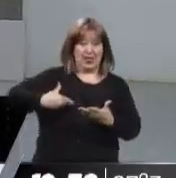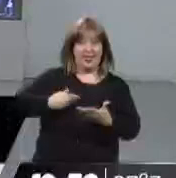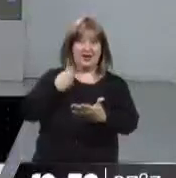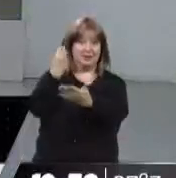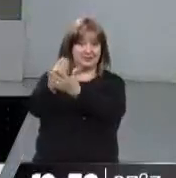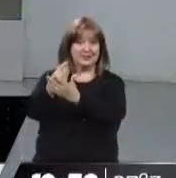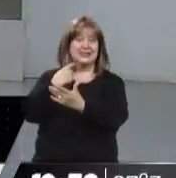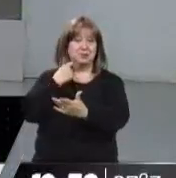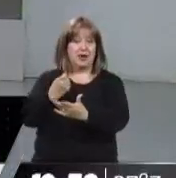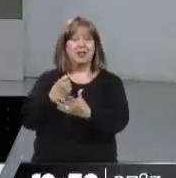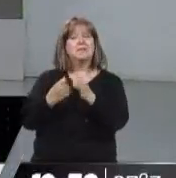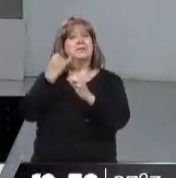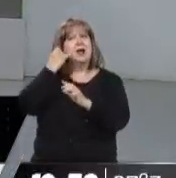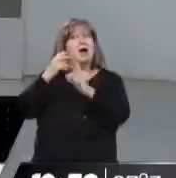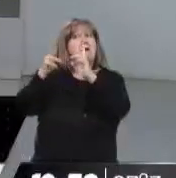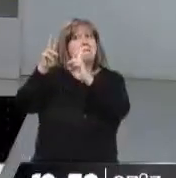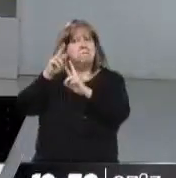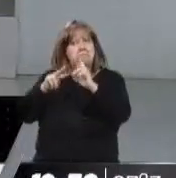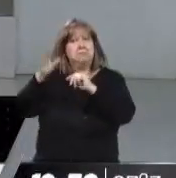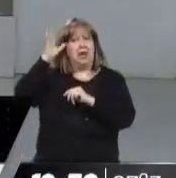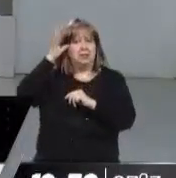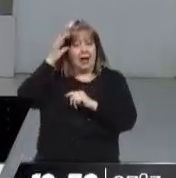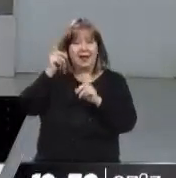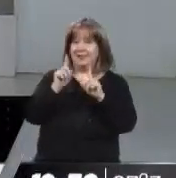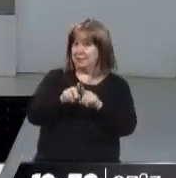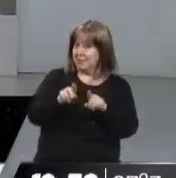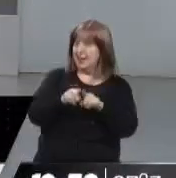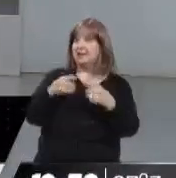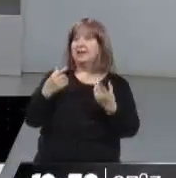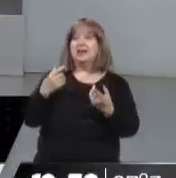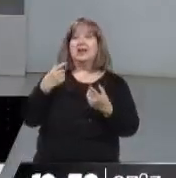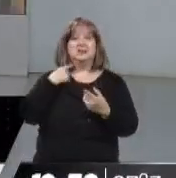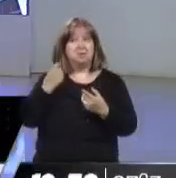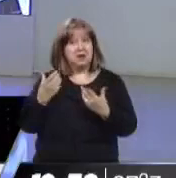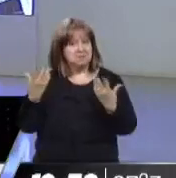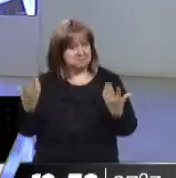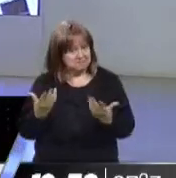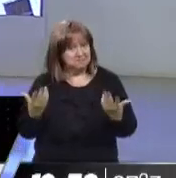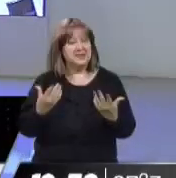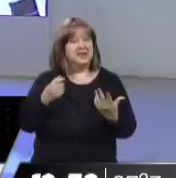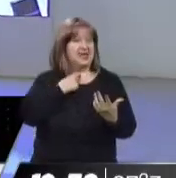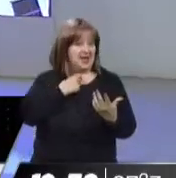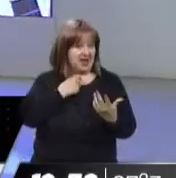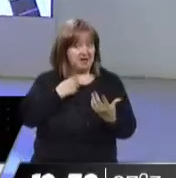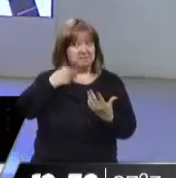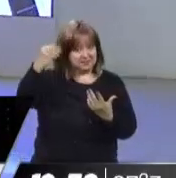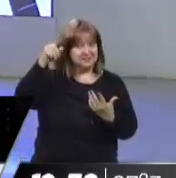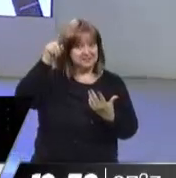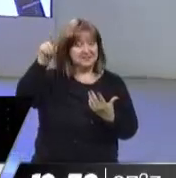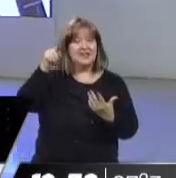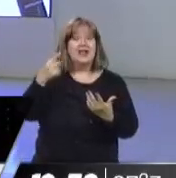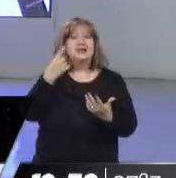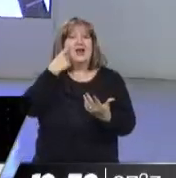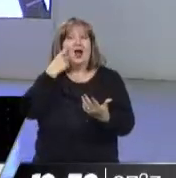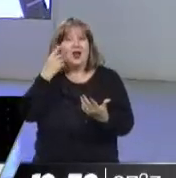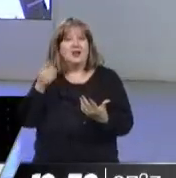muchas personas están averiguando tanto por la ciudadanía italiana, mayoritariamente, pero también ahora por la ciudadanía española, ¿no? Y se